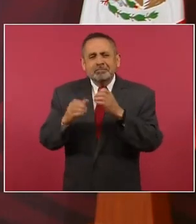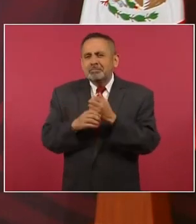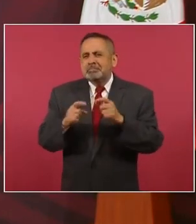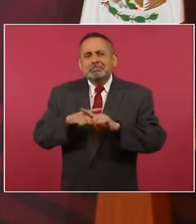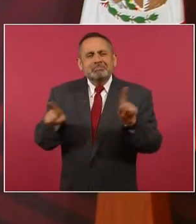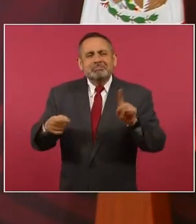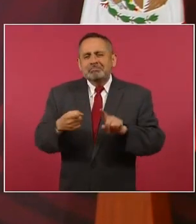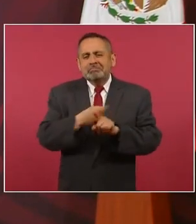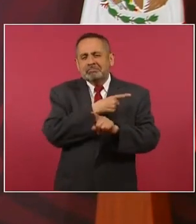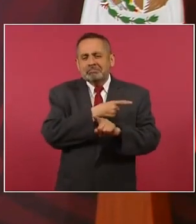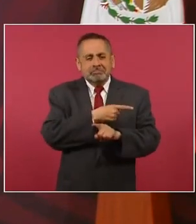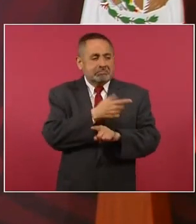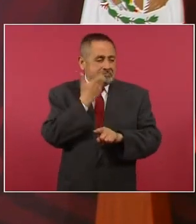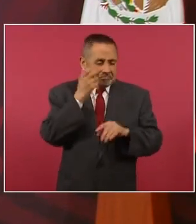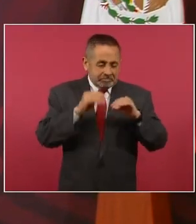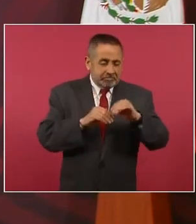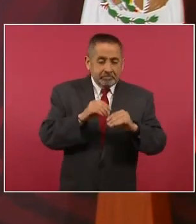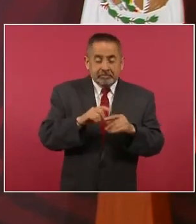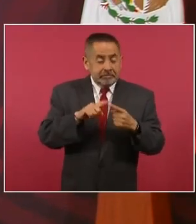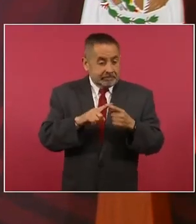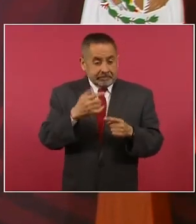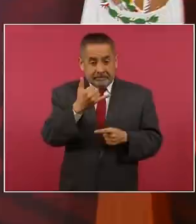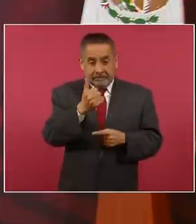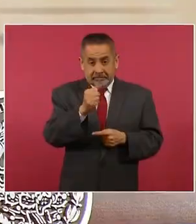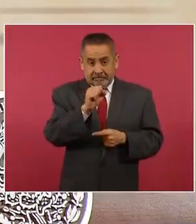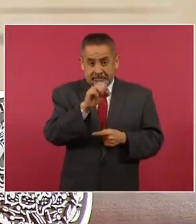Y saben que además de Yasmín,